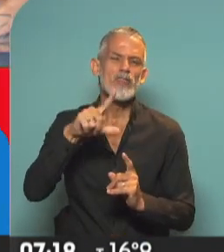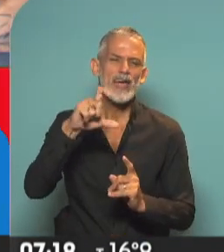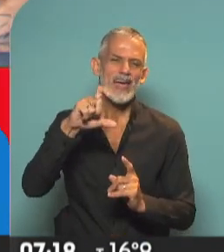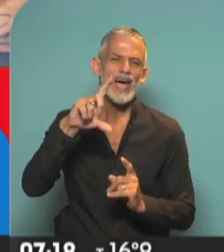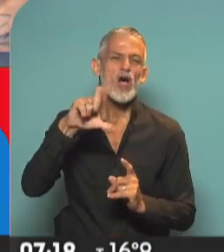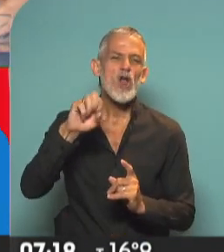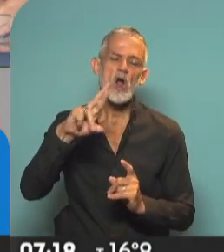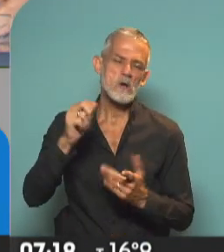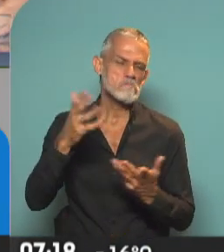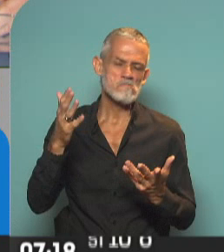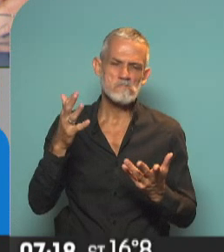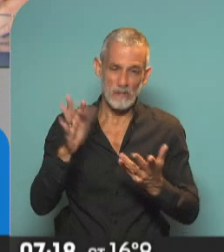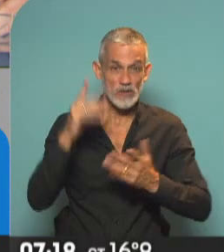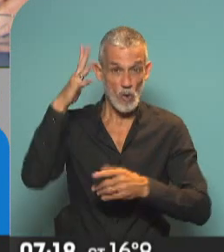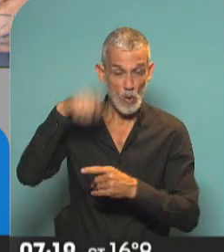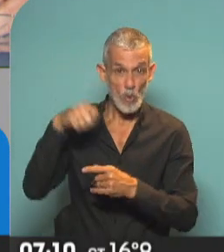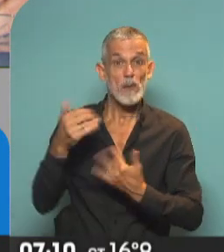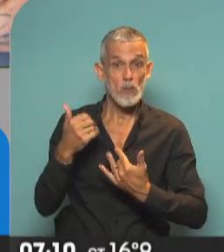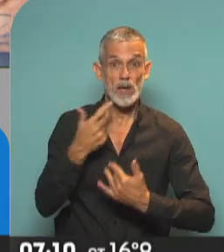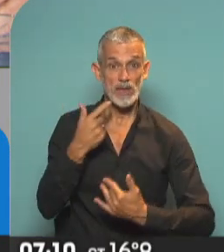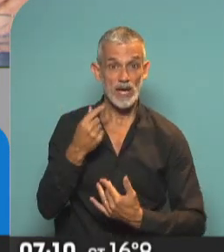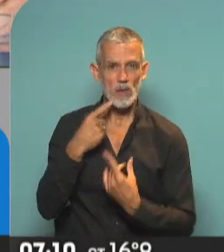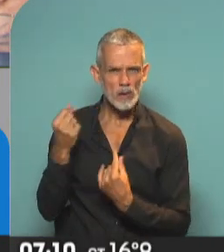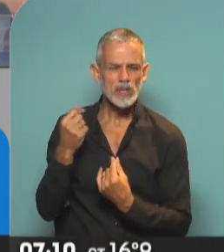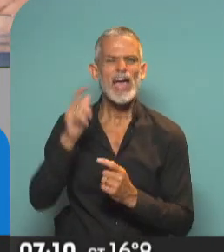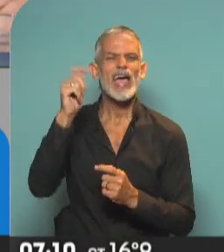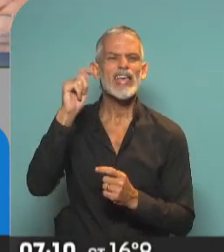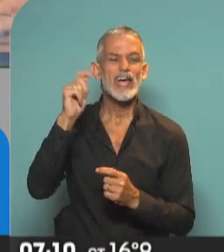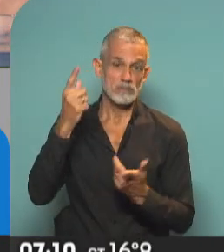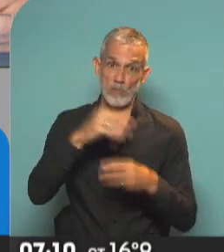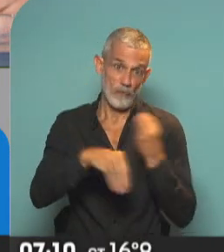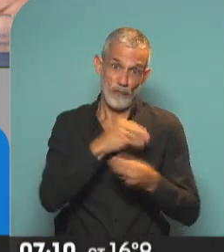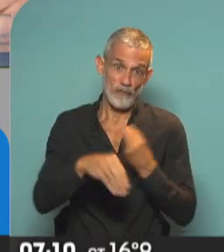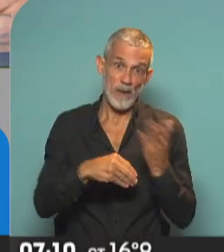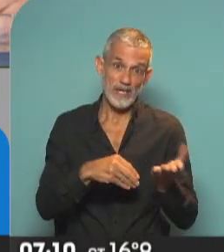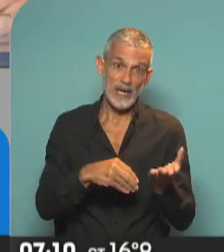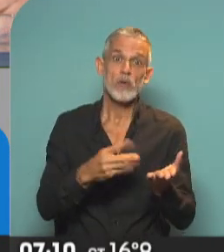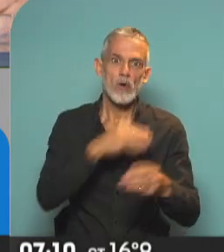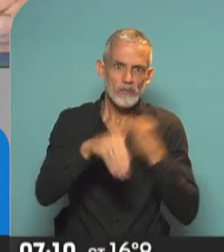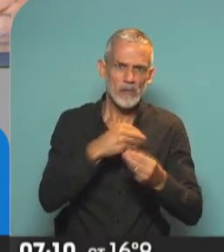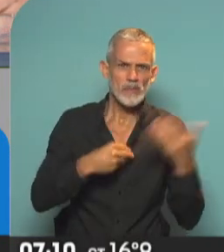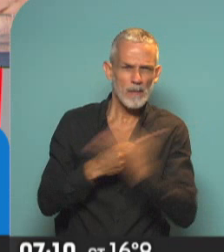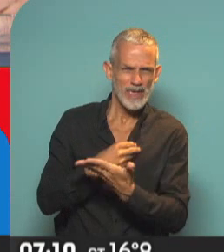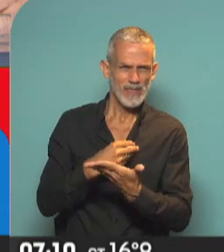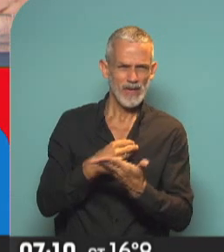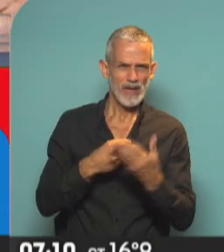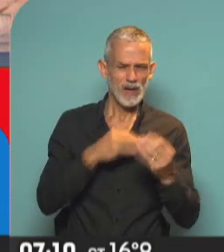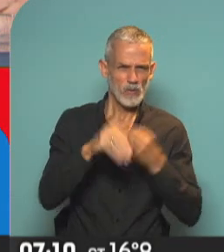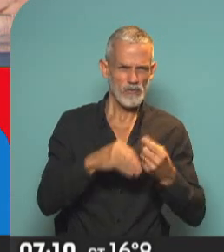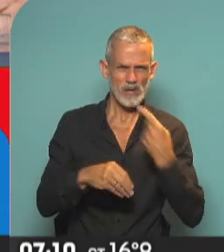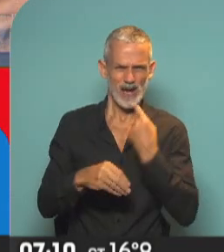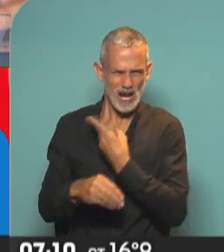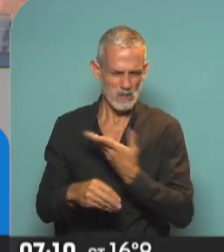un cuestionamiento respecto del juez? Sí, claro que podría haberlo. ¿Quién podría hacerlo? La familia. Bueno, pues fue la familia la que pidió que le